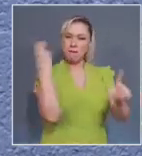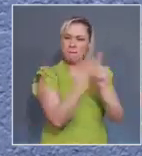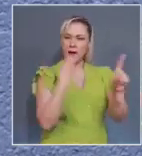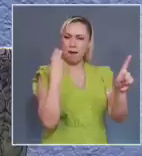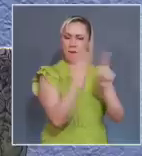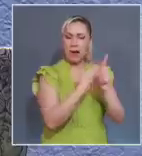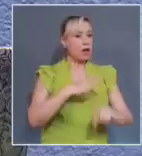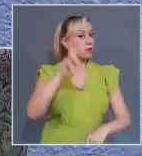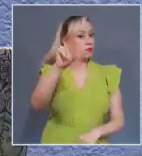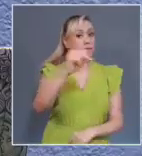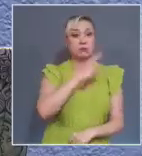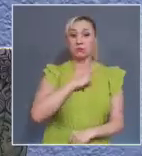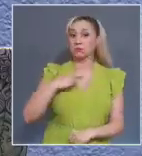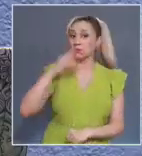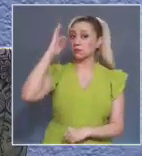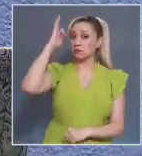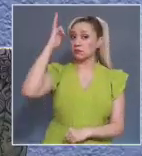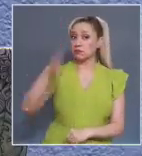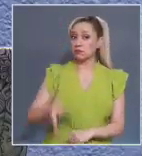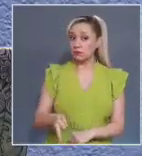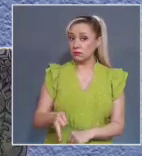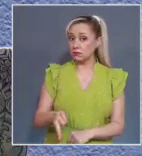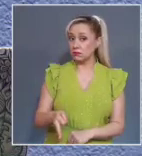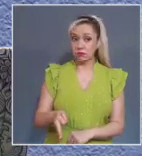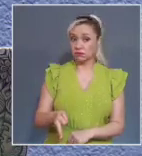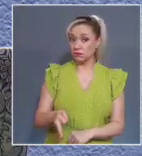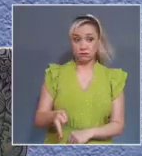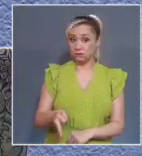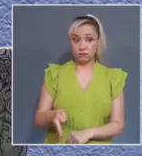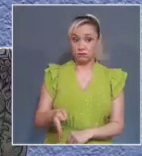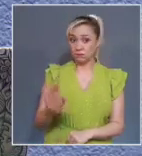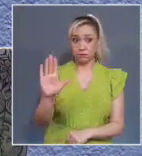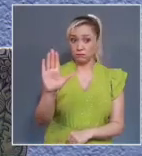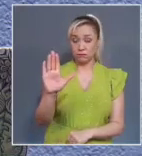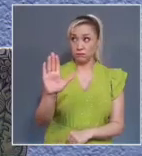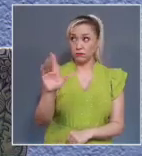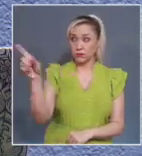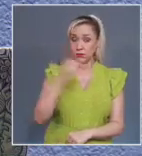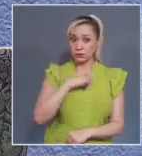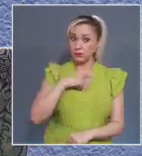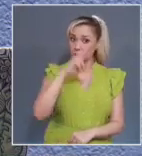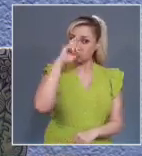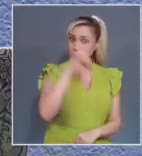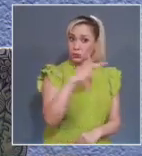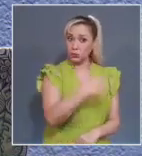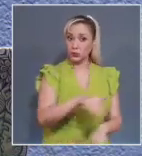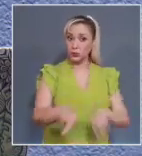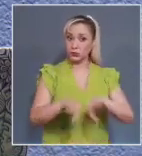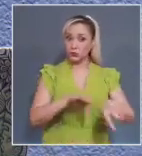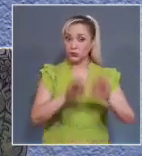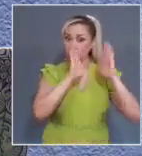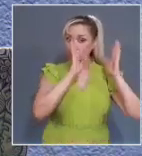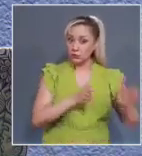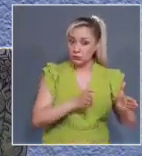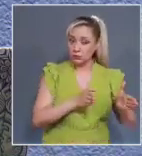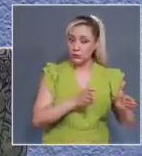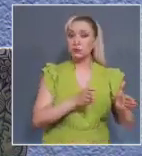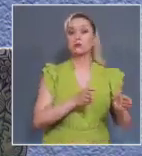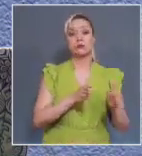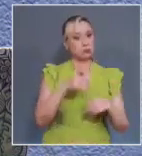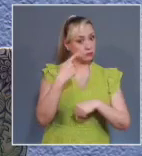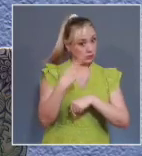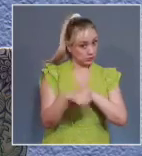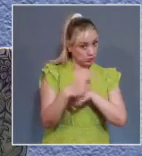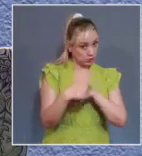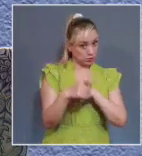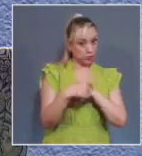tiene encomendada. Ese discurso de odio hacia los juzgadores por parte del poder político es muy peligroso, porque